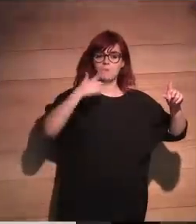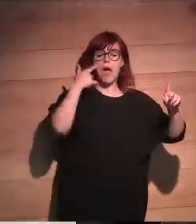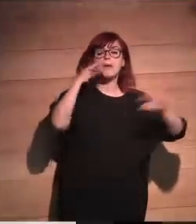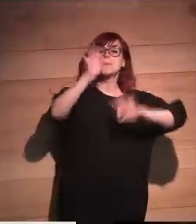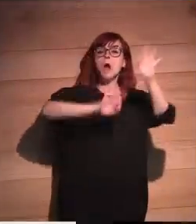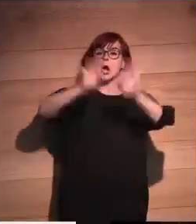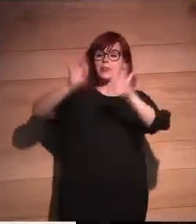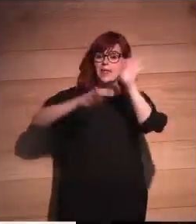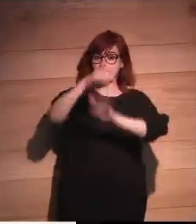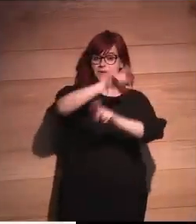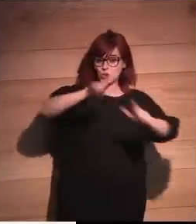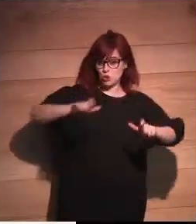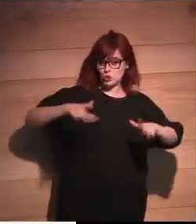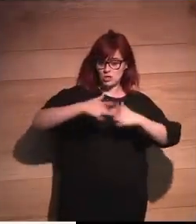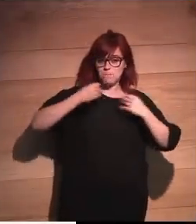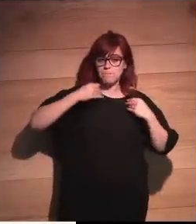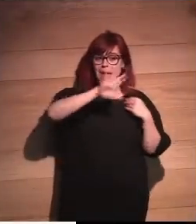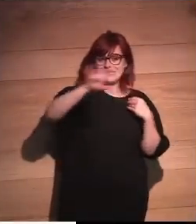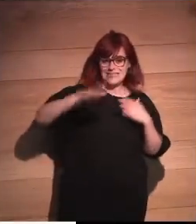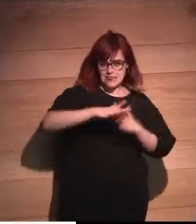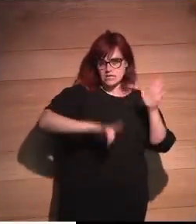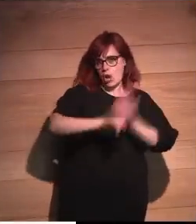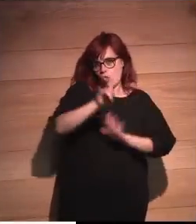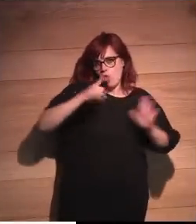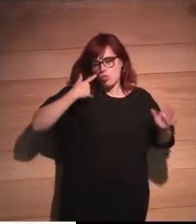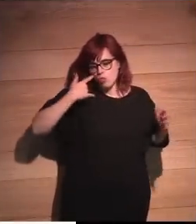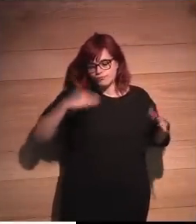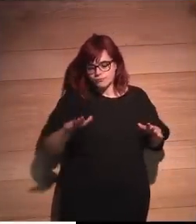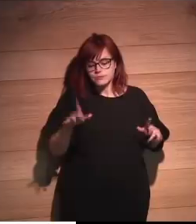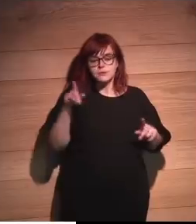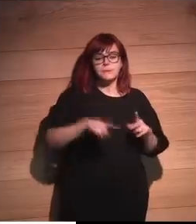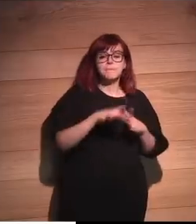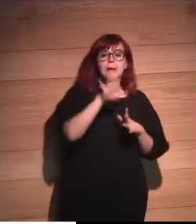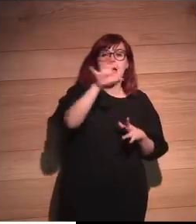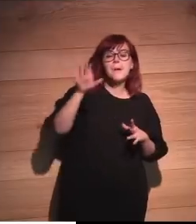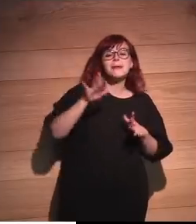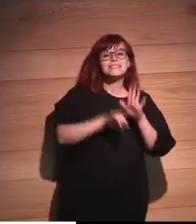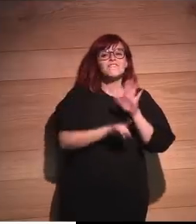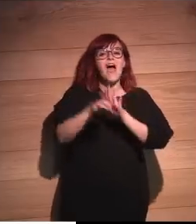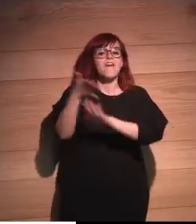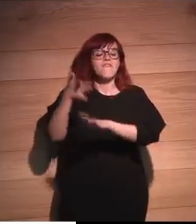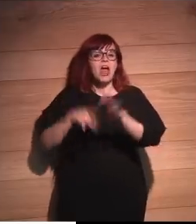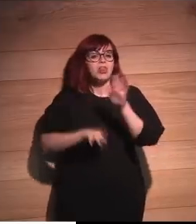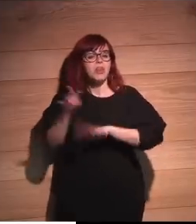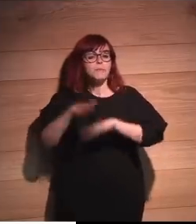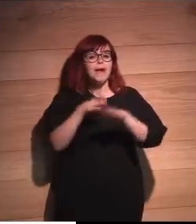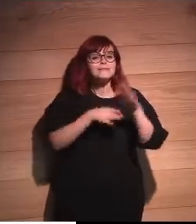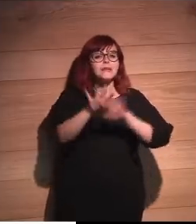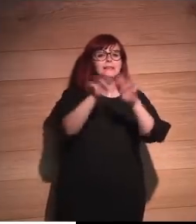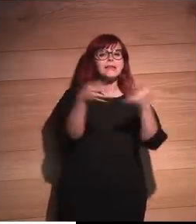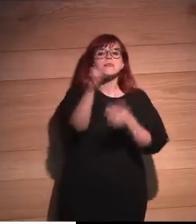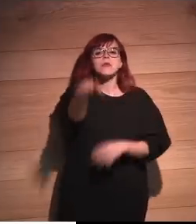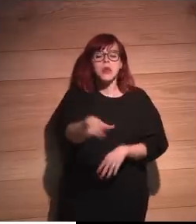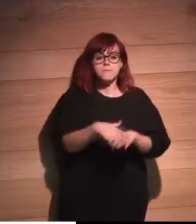qué porcentaje de la población en los países desarrollados o en los países en vías de desarrollo tienen acceso a